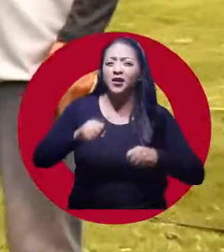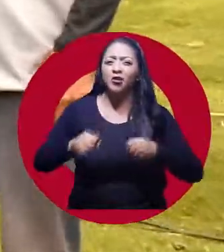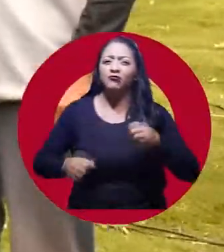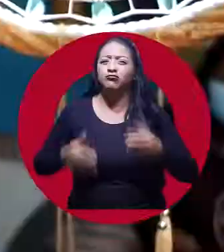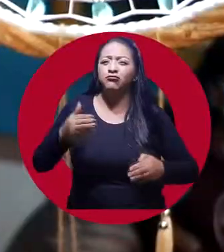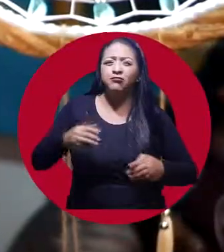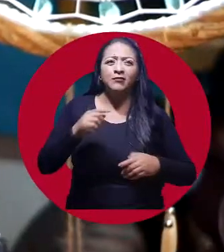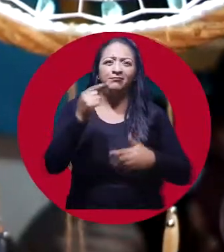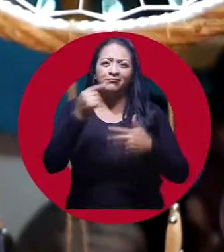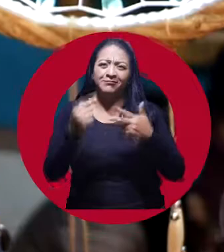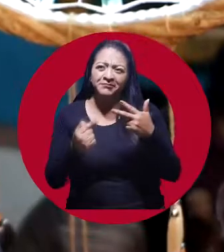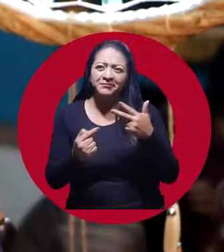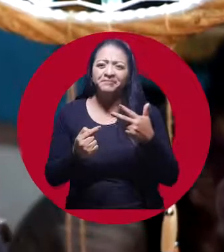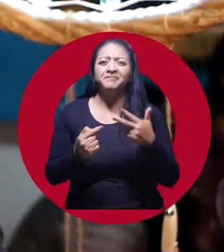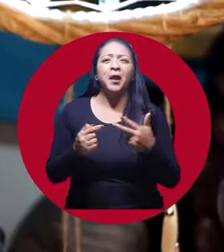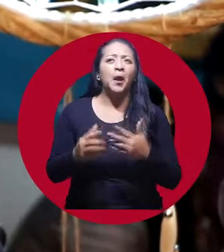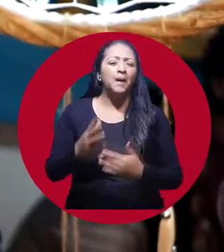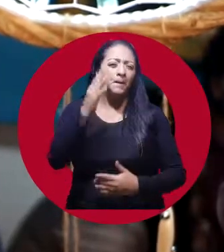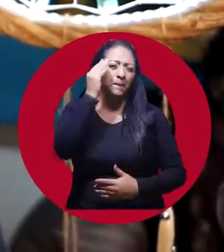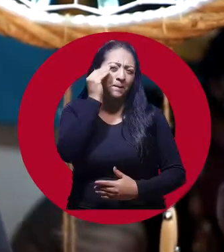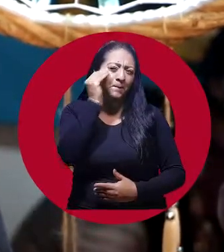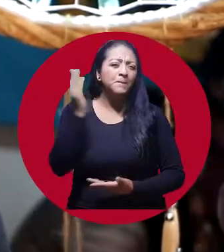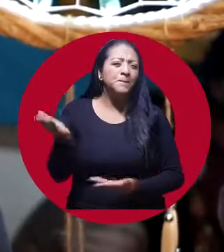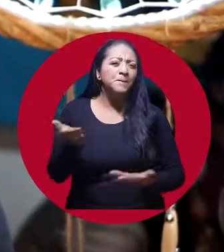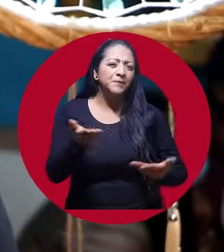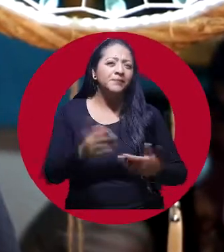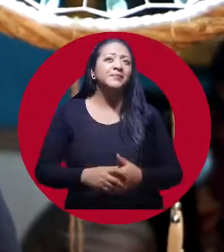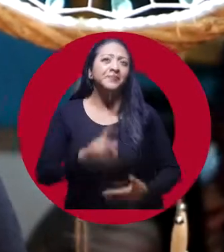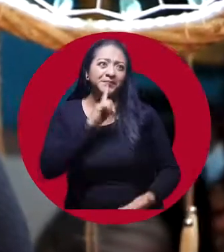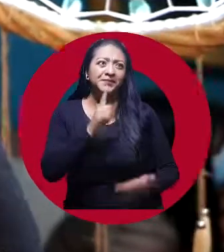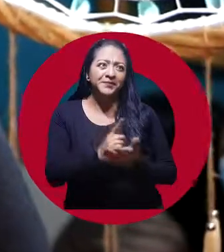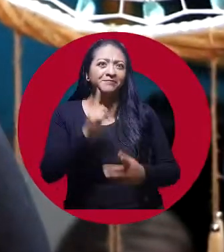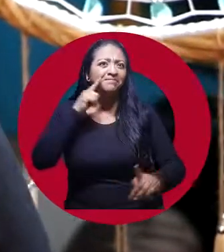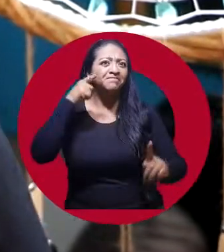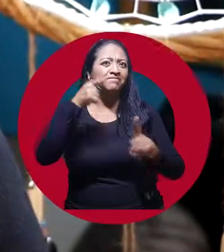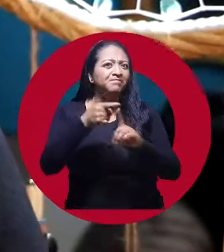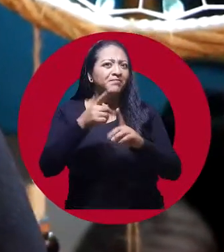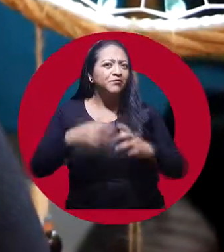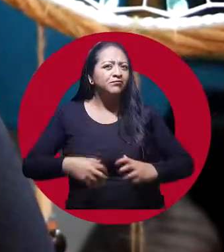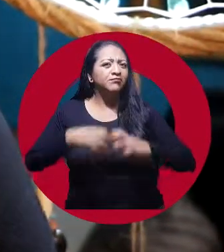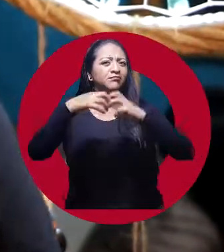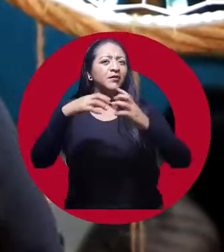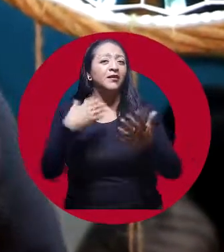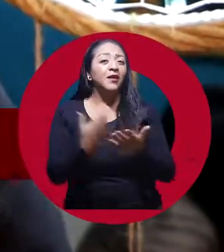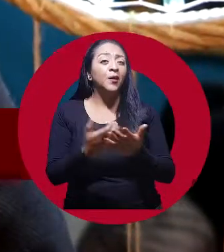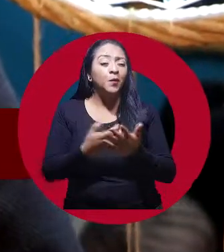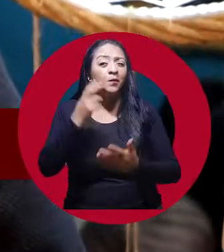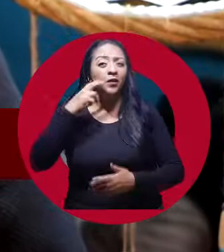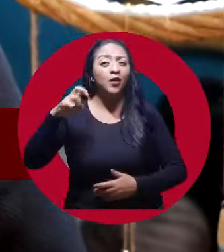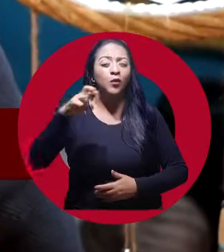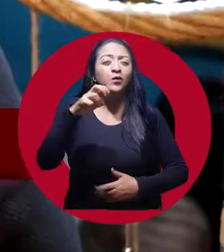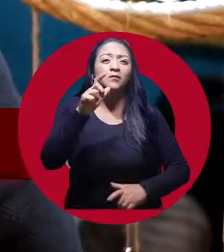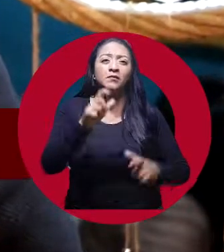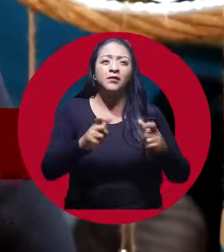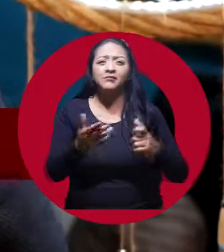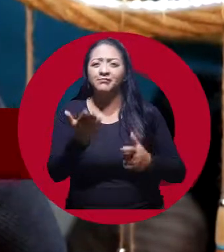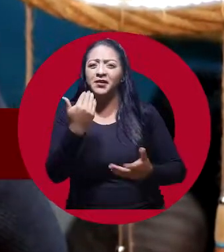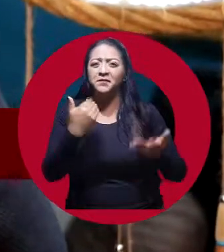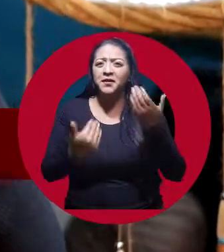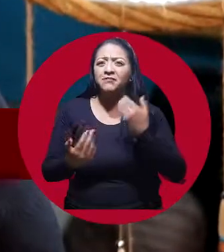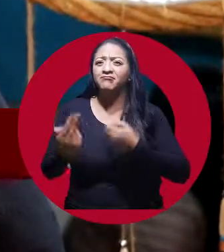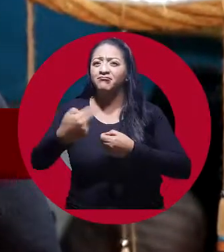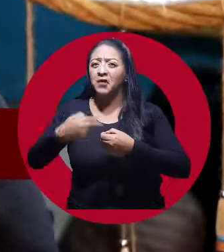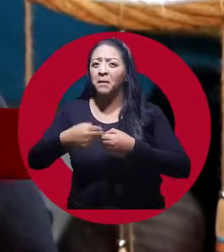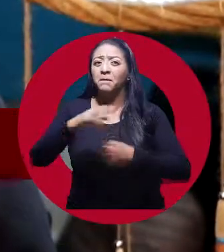Ecoñán. Anita Vela, jefa de turismo. Nuestro interés es dinamizar la economía y dinamizar el turismo local. De esta manera, brindando a las personas